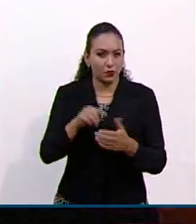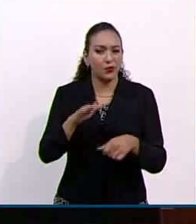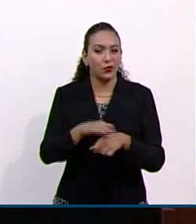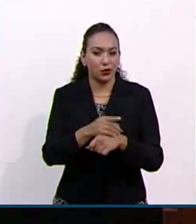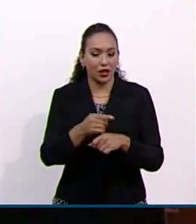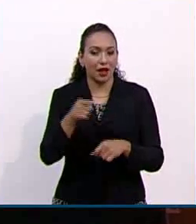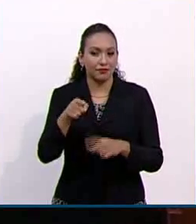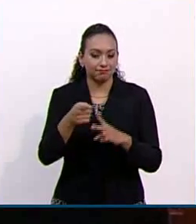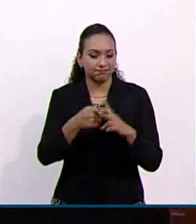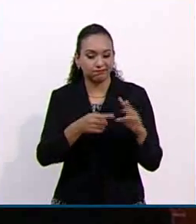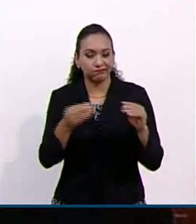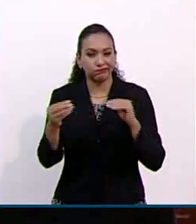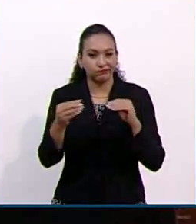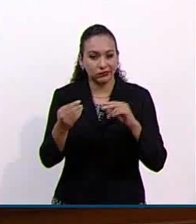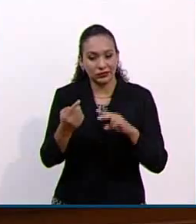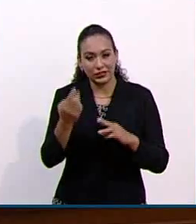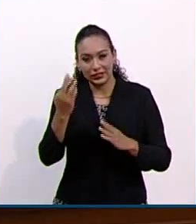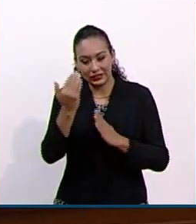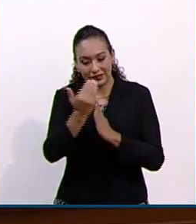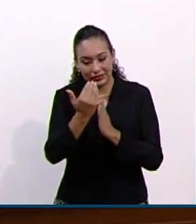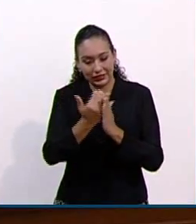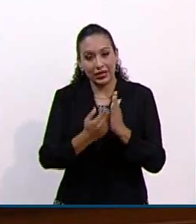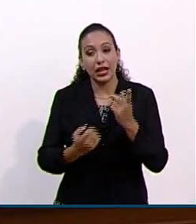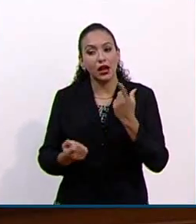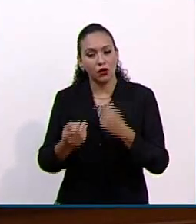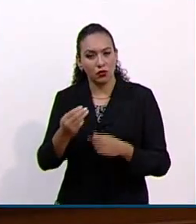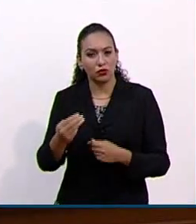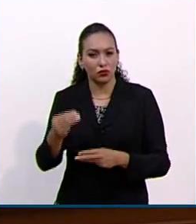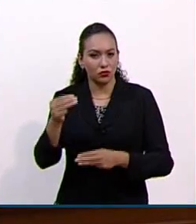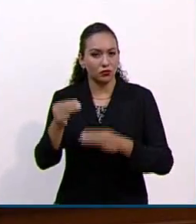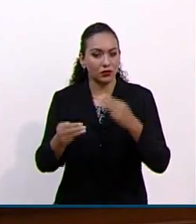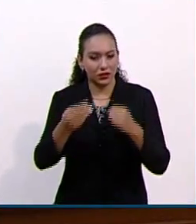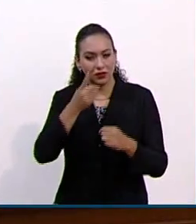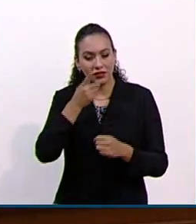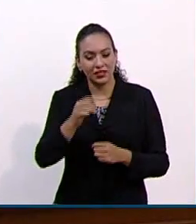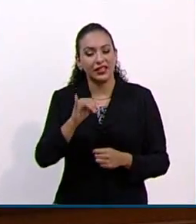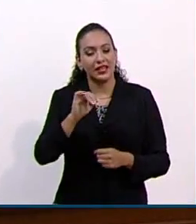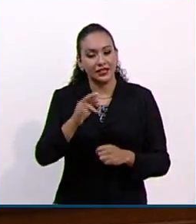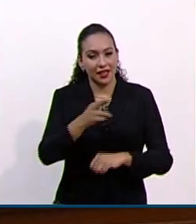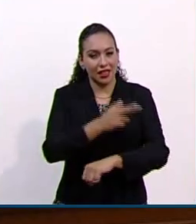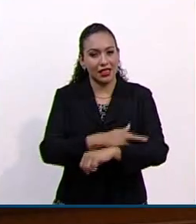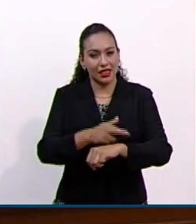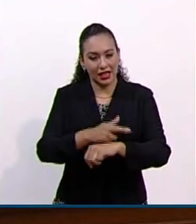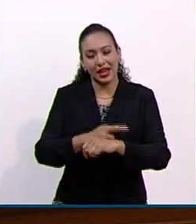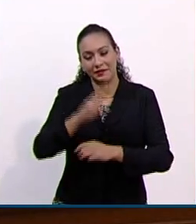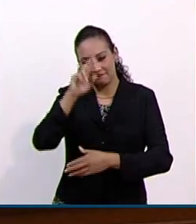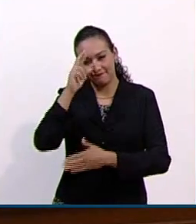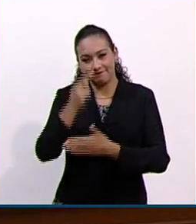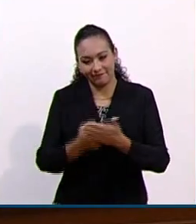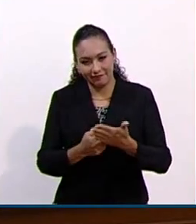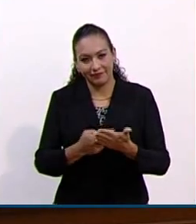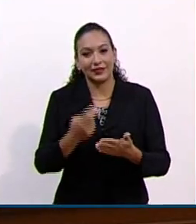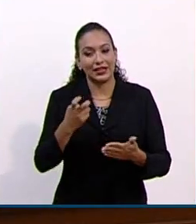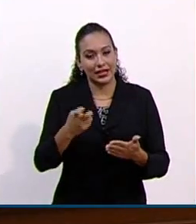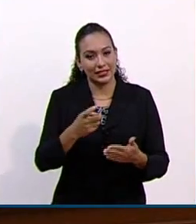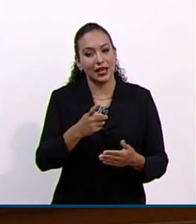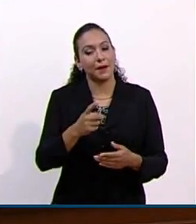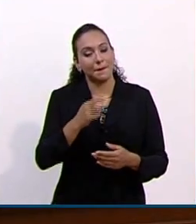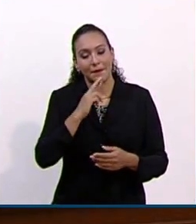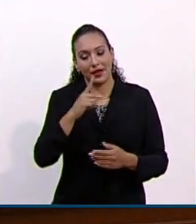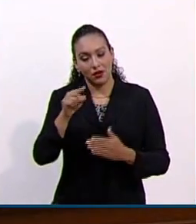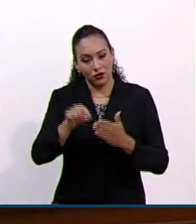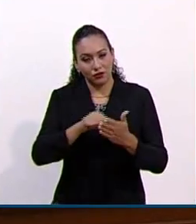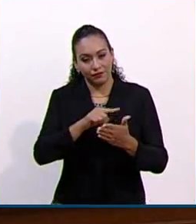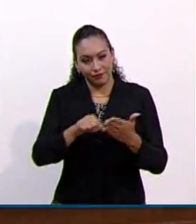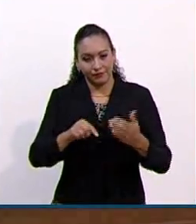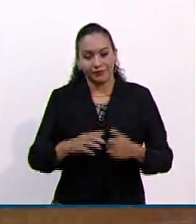constitucional, y una mayoría de ministras y ministros consideró que hubo violaciones al procedimiento legislativo de tal grado que debieron ser invalidadas. Es